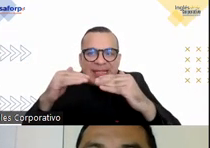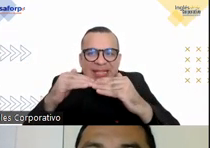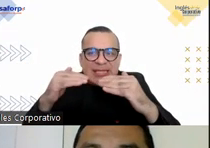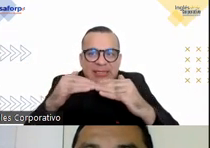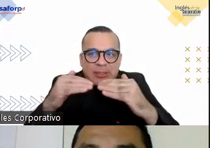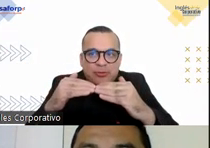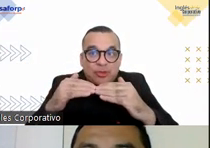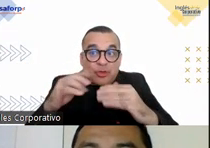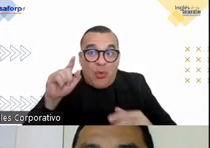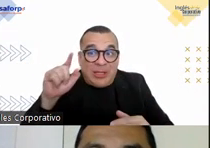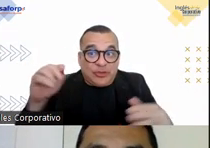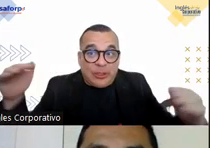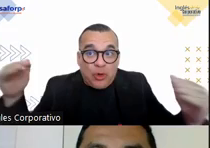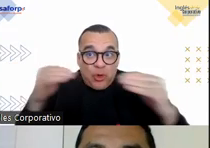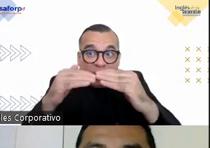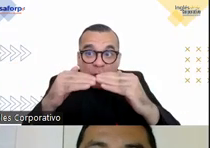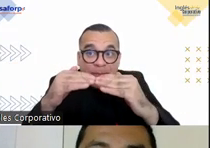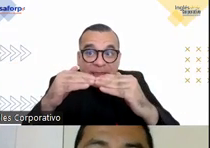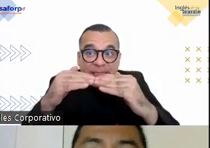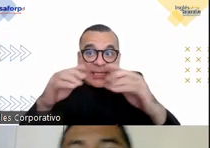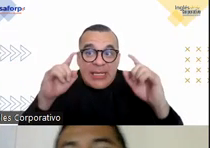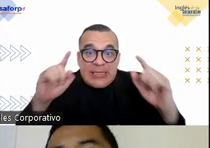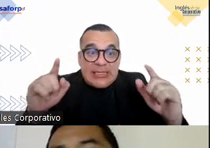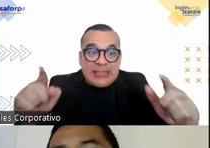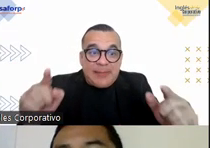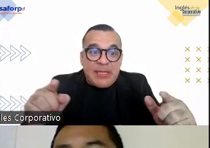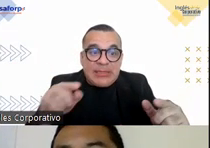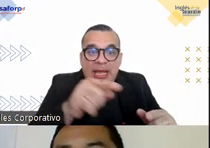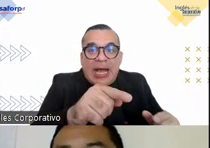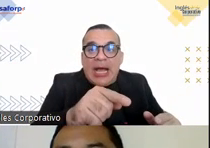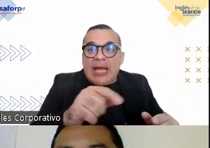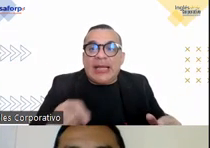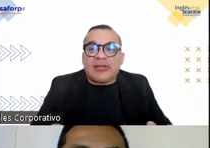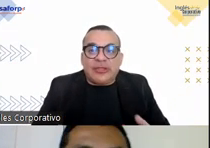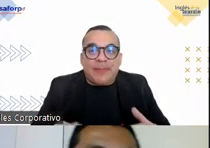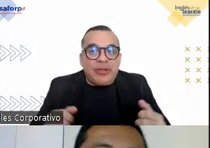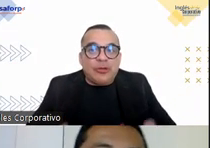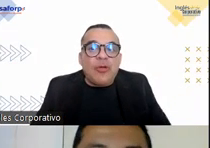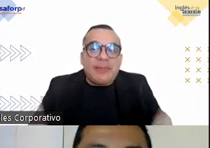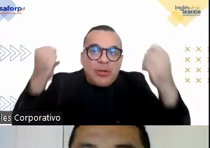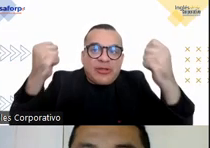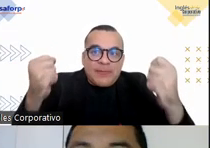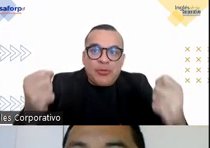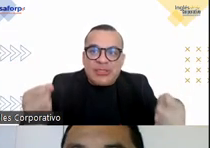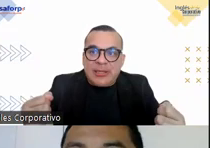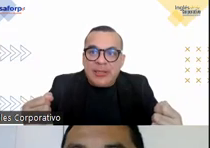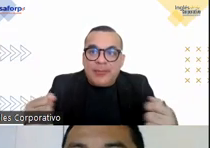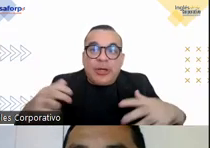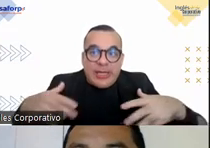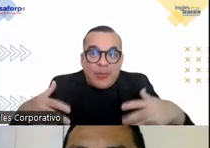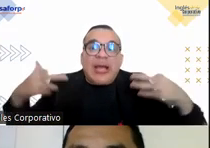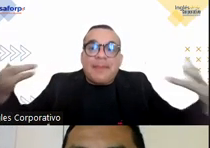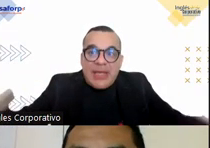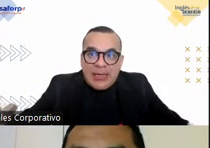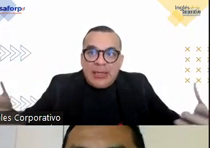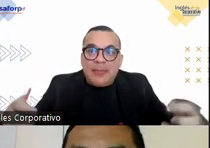una rivalidad directa con nosotros. Cuando se coloca una competencia directamente, y la gestión de proyectos es lo primero que se impulsa,